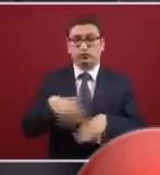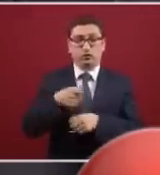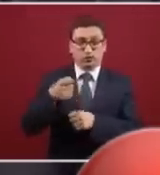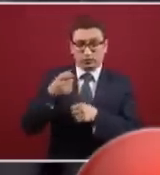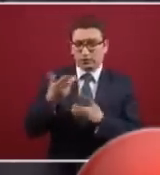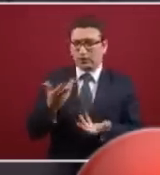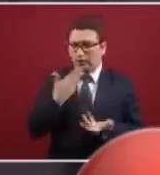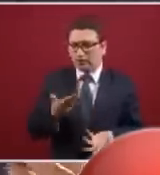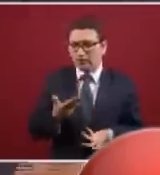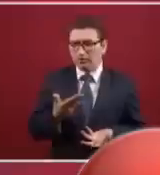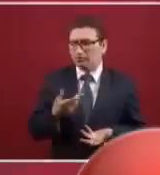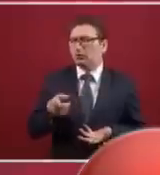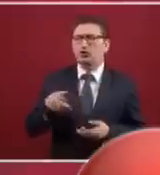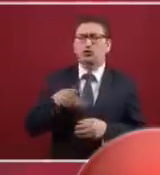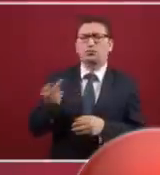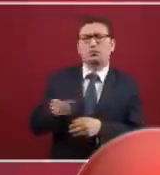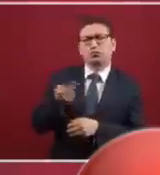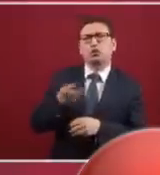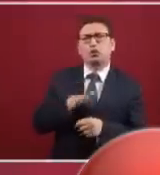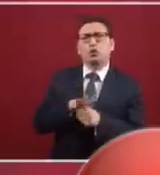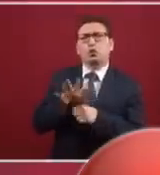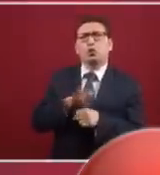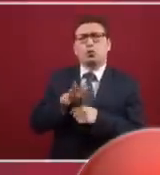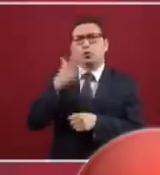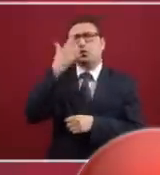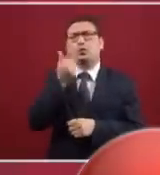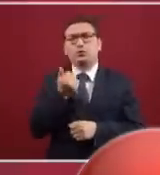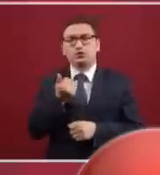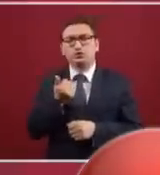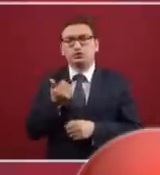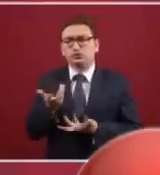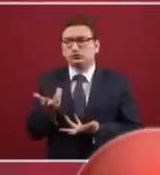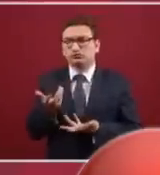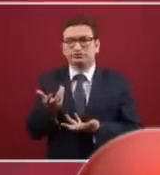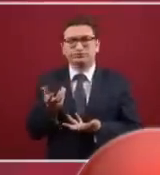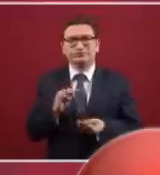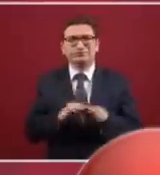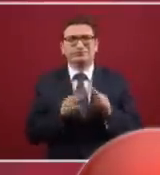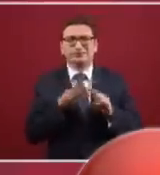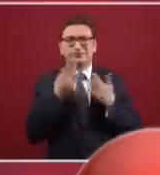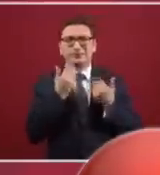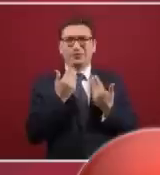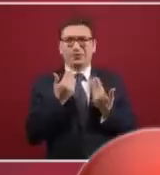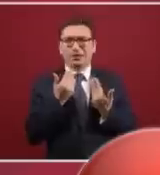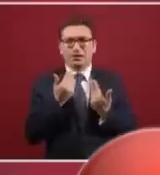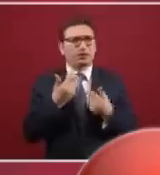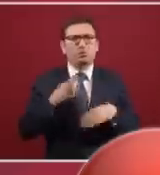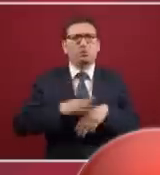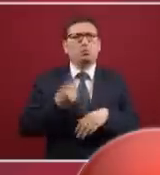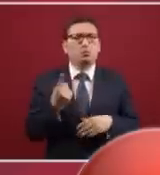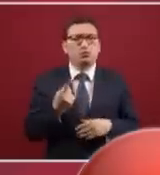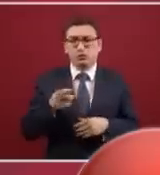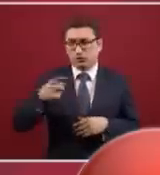Que no había motivo, porque no se está despidiendo a nadie,